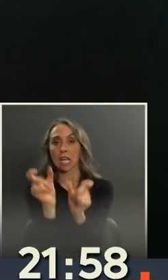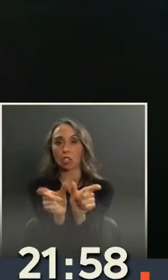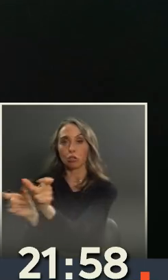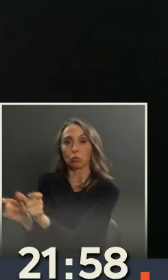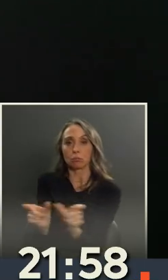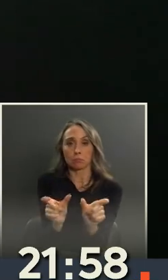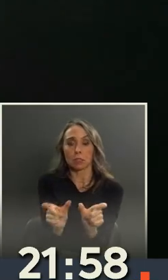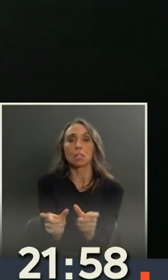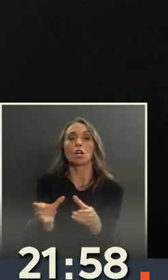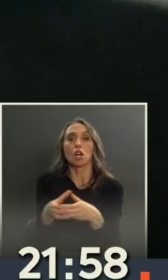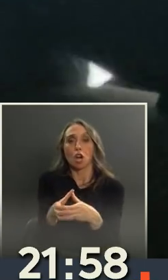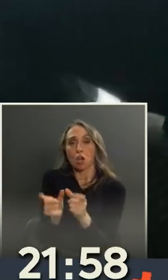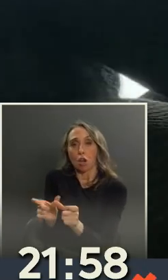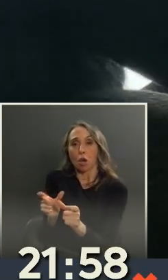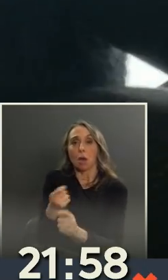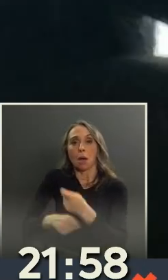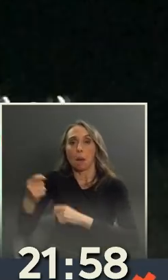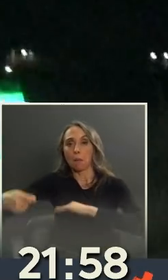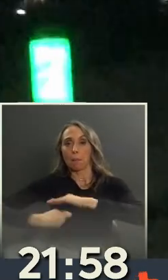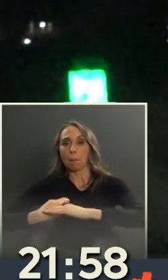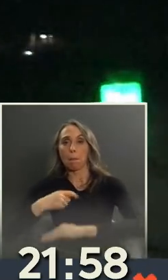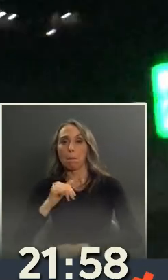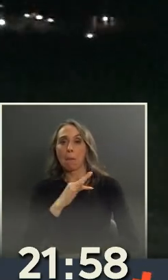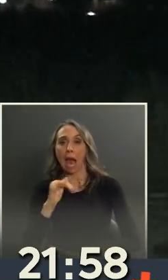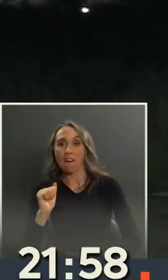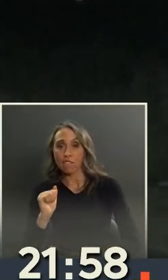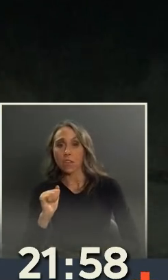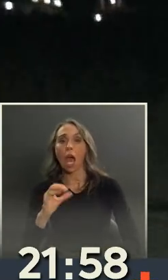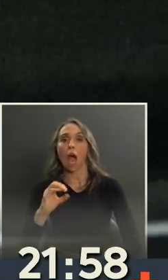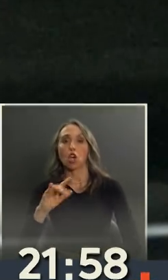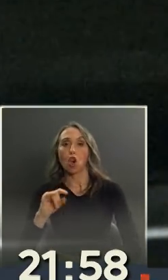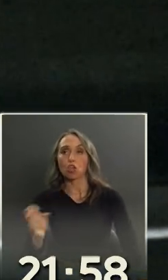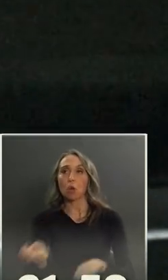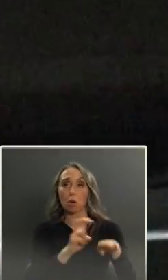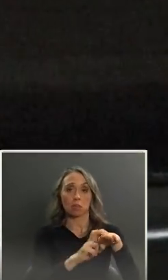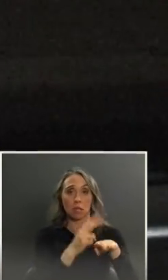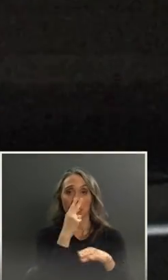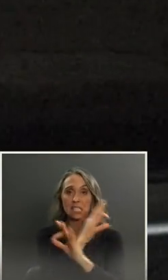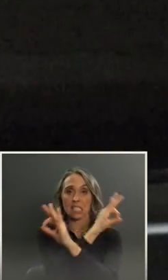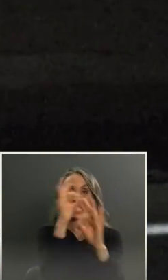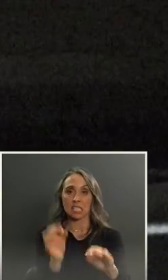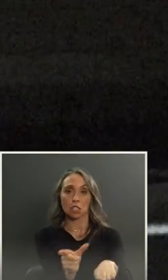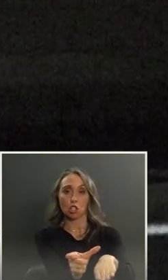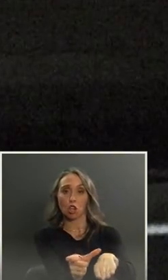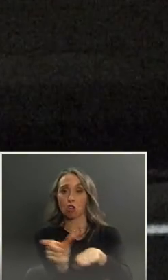las mafias de coyotes y al transporte pirata. Las imágenes hablan por sí solas.